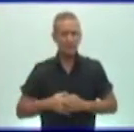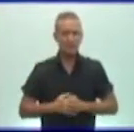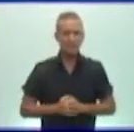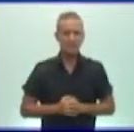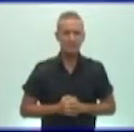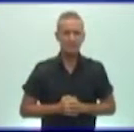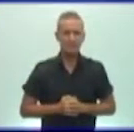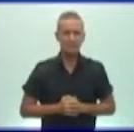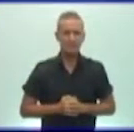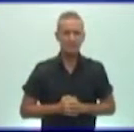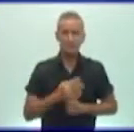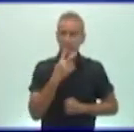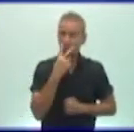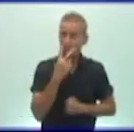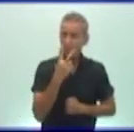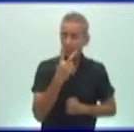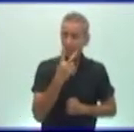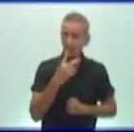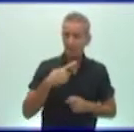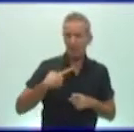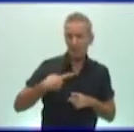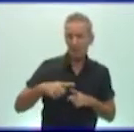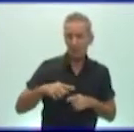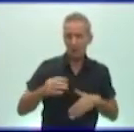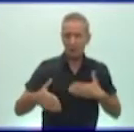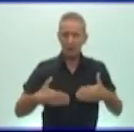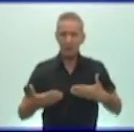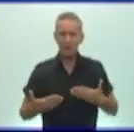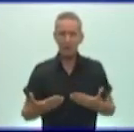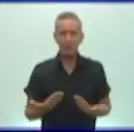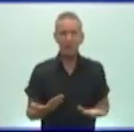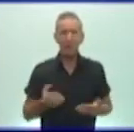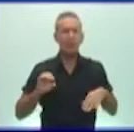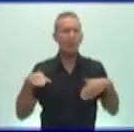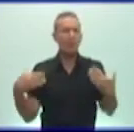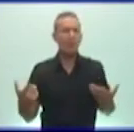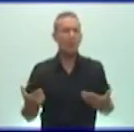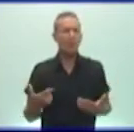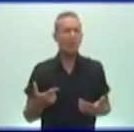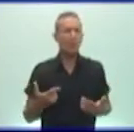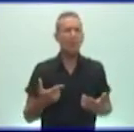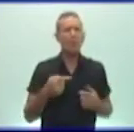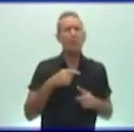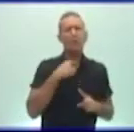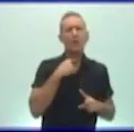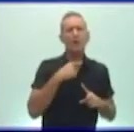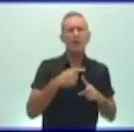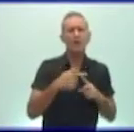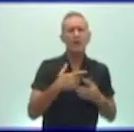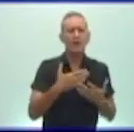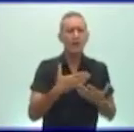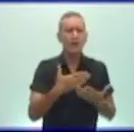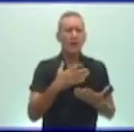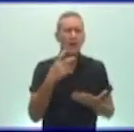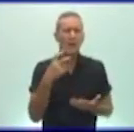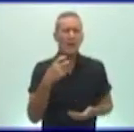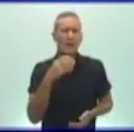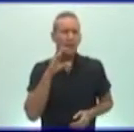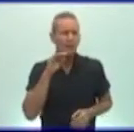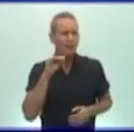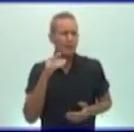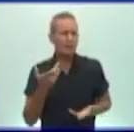Vamos a ver entonces la siguiente actividad. ¿Cuáles de las siguientes expresiones del poema se refieren al valor del